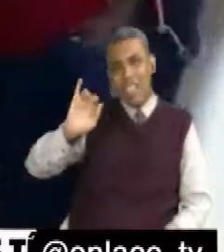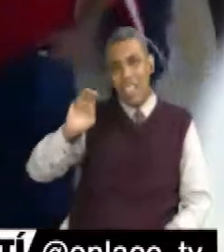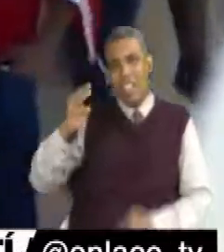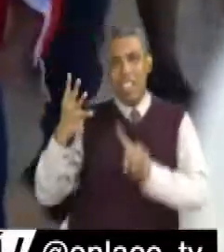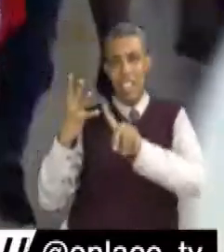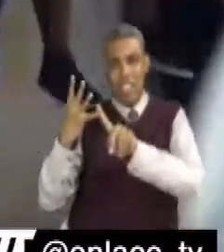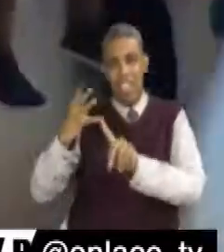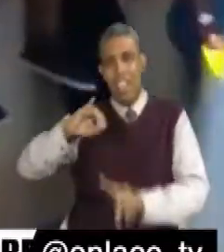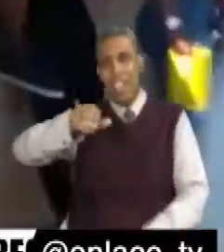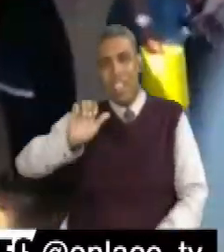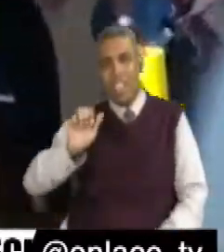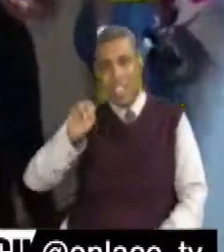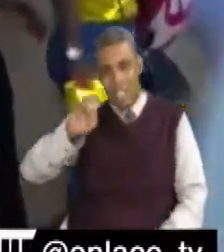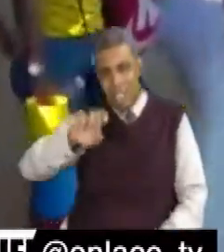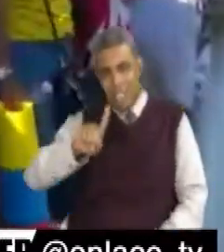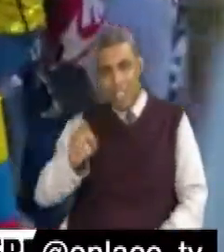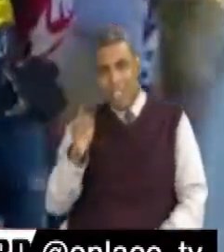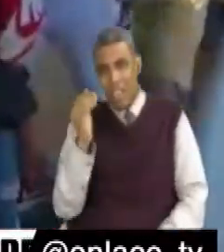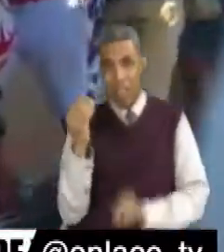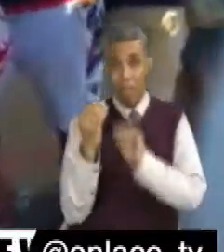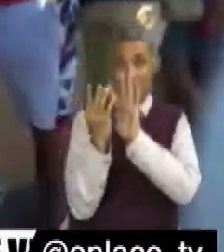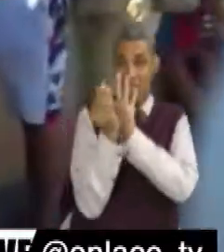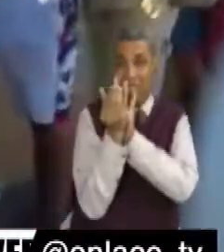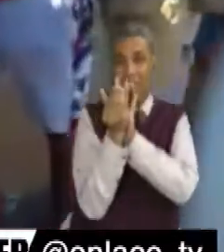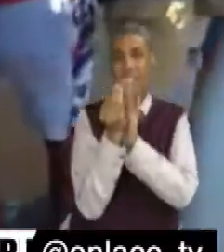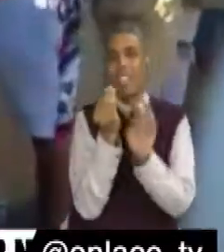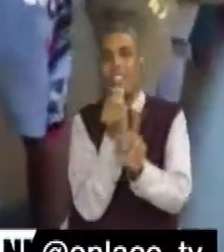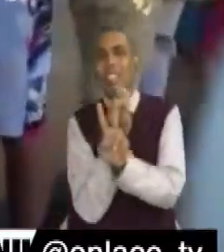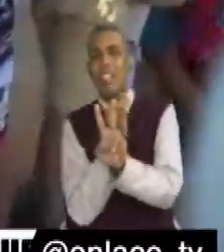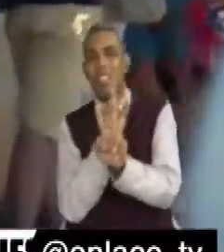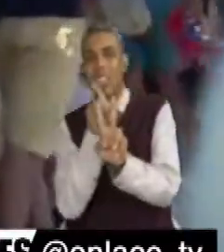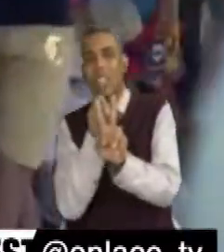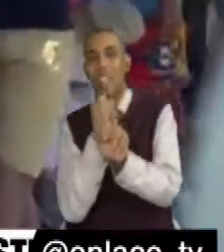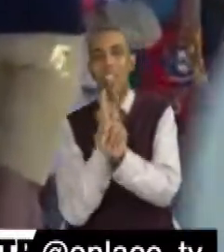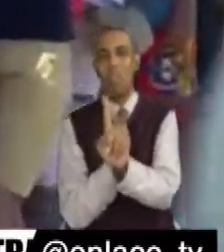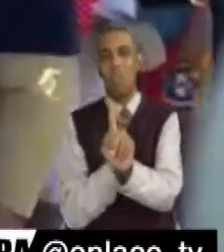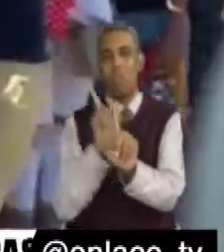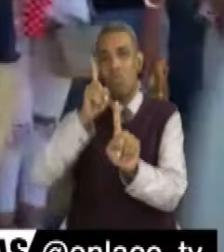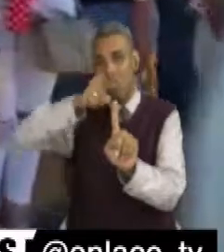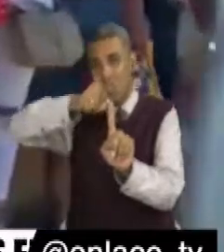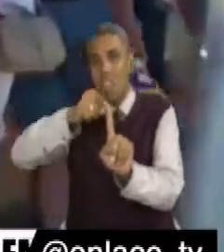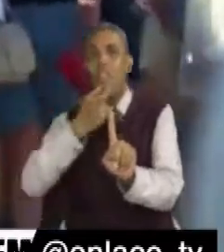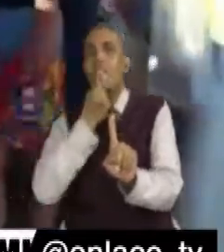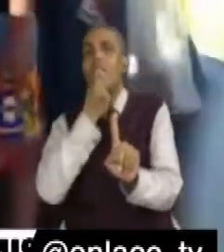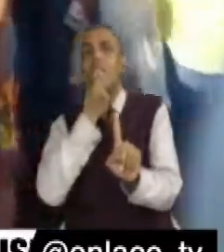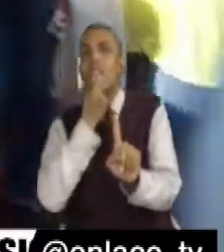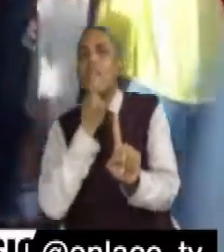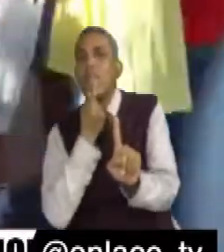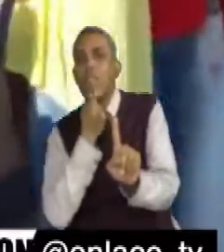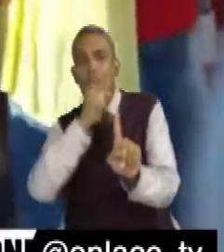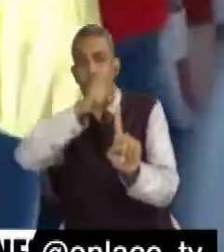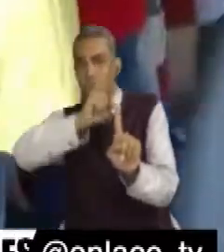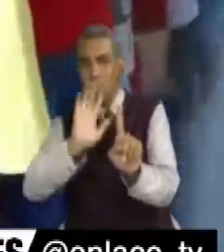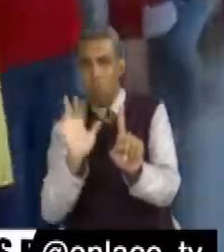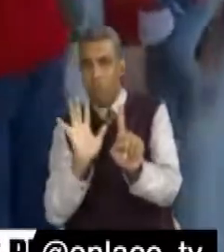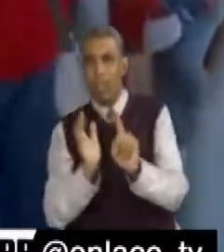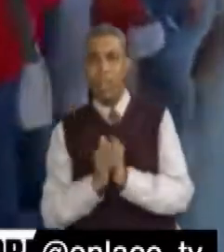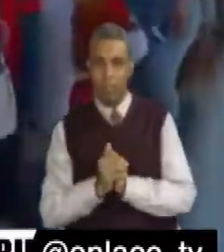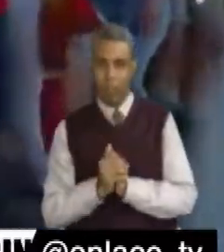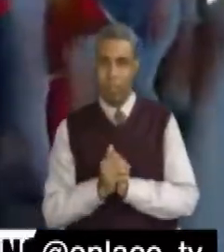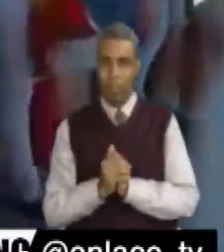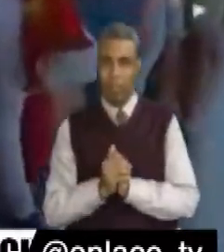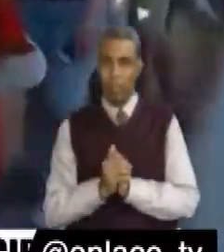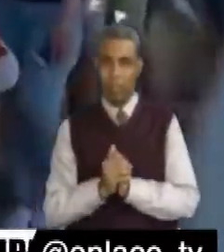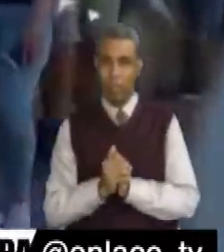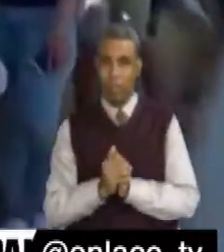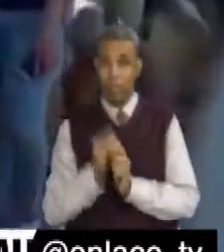James Rodríguez, los hombres del medio campo y el Tigre Falcao García en punta. Sería la posible nómina. Fue el equipo que